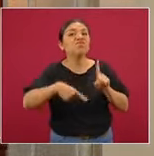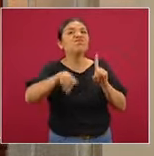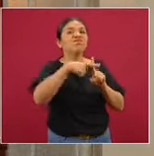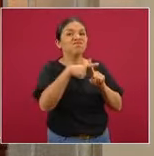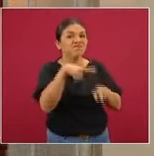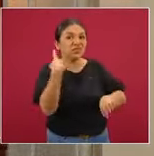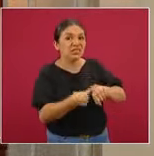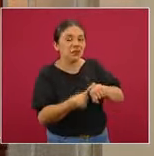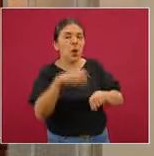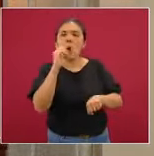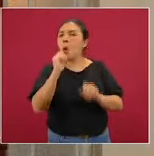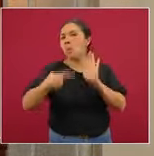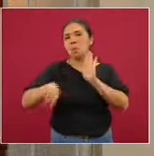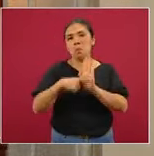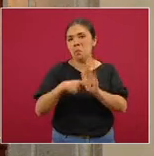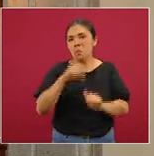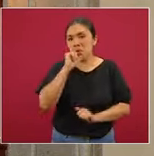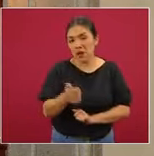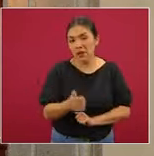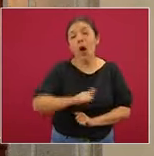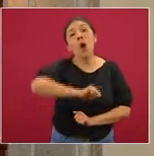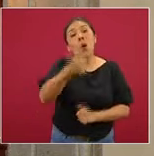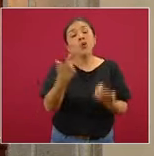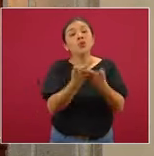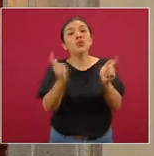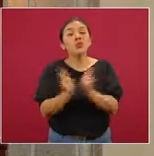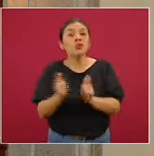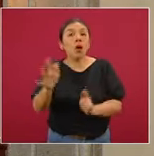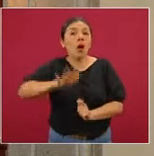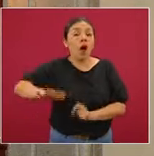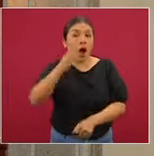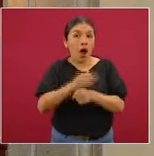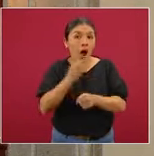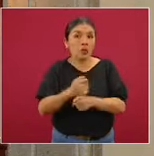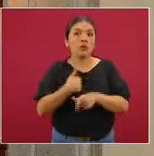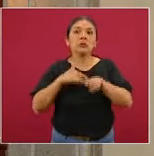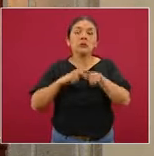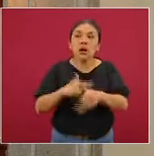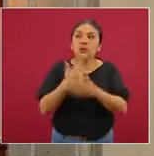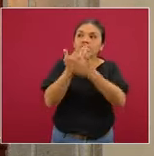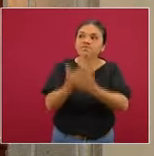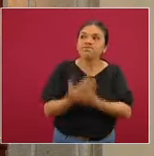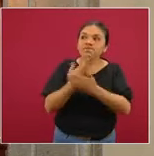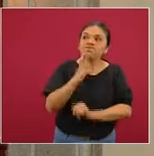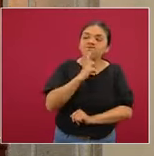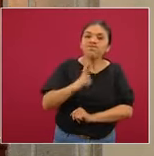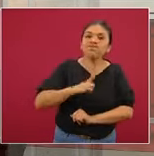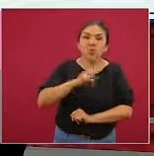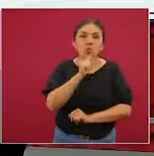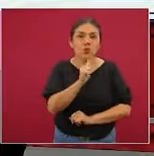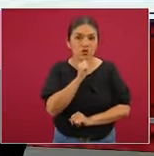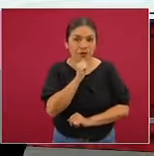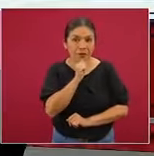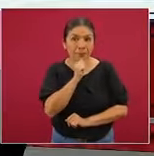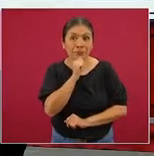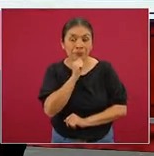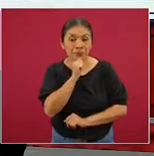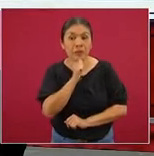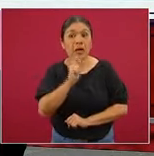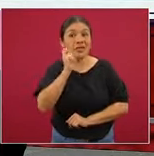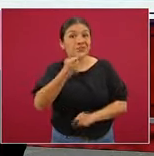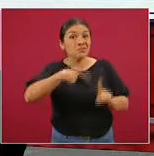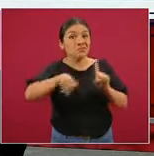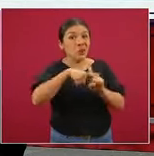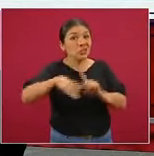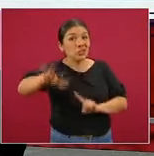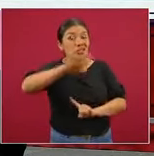descartados de la enfermedad, y hay otro grupo con el que estamos pues aún esperando estos resultados. Para efecto de los que han salido